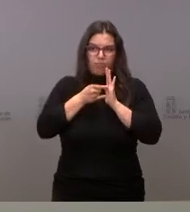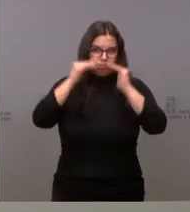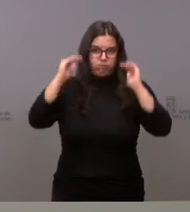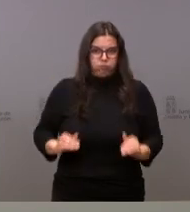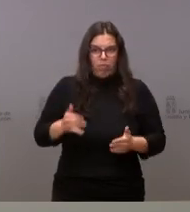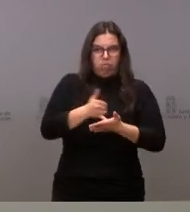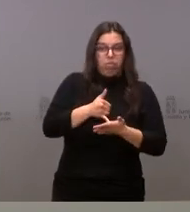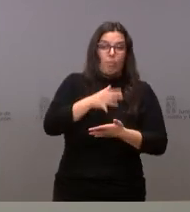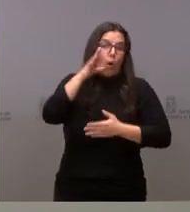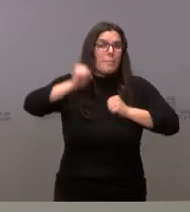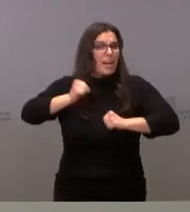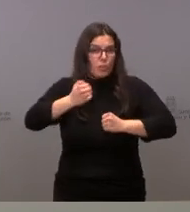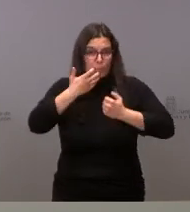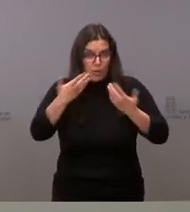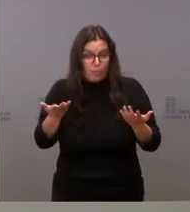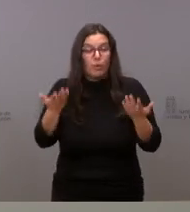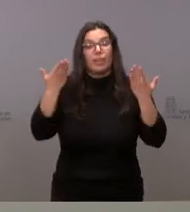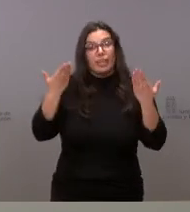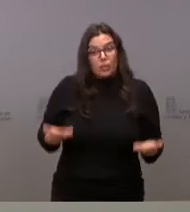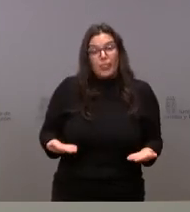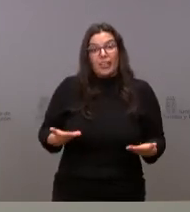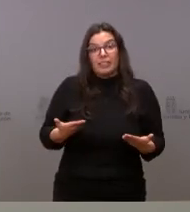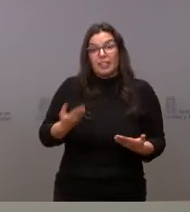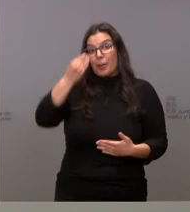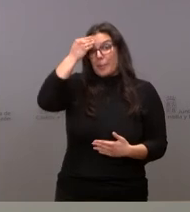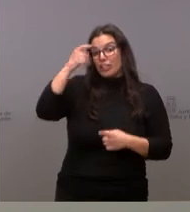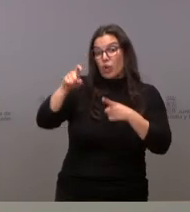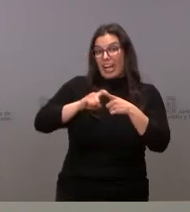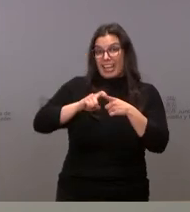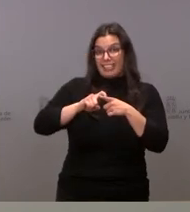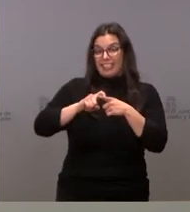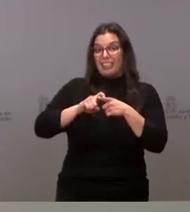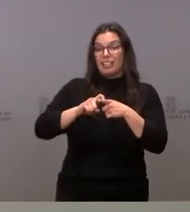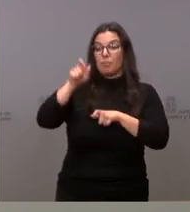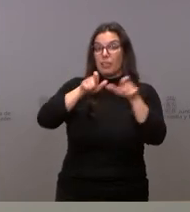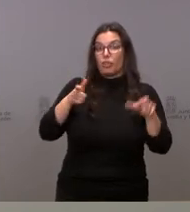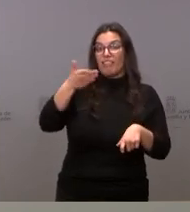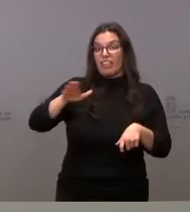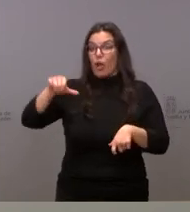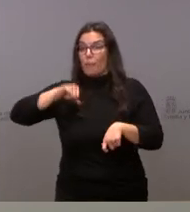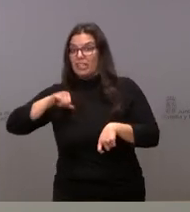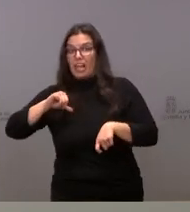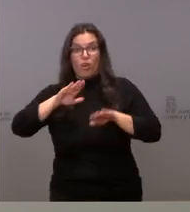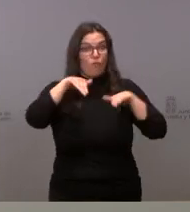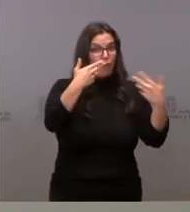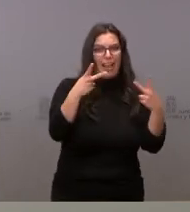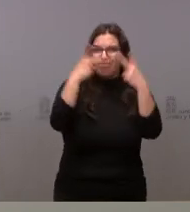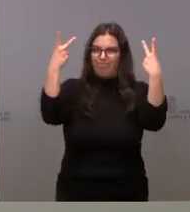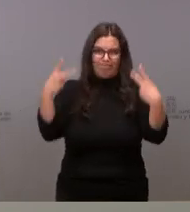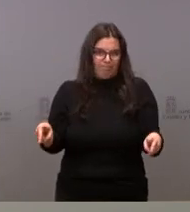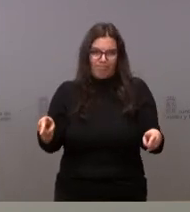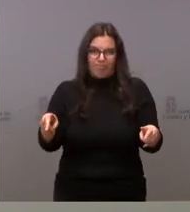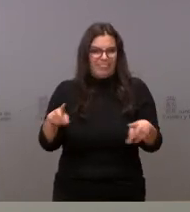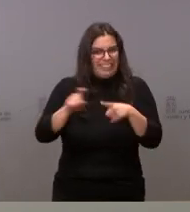personas mayores por lo tanto entiendo que de un perfil de fallecidos hospitalario y extra hospitalario en esta hora no no